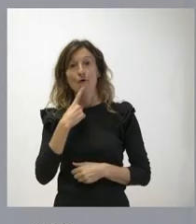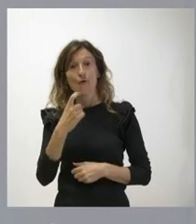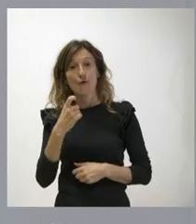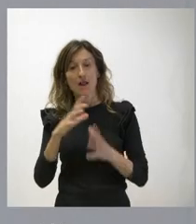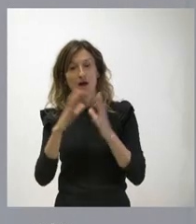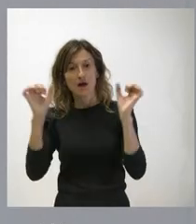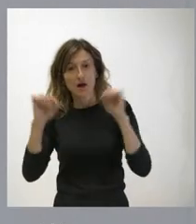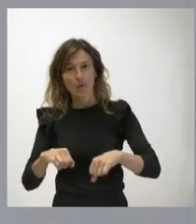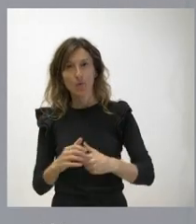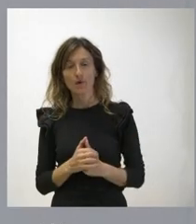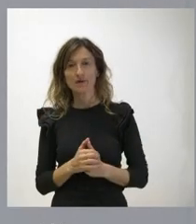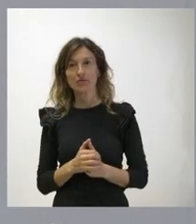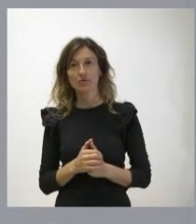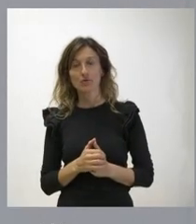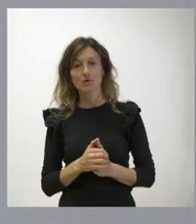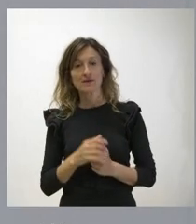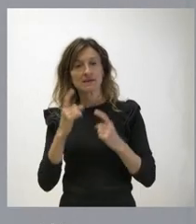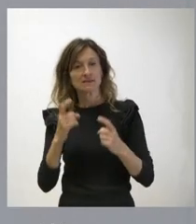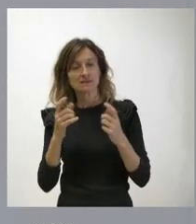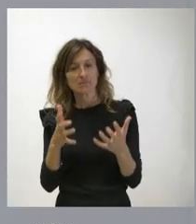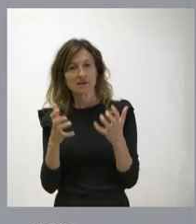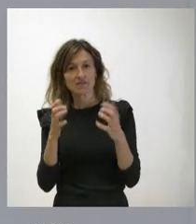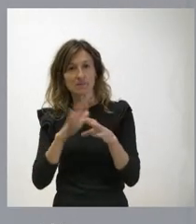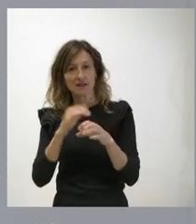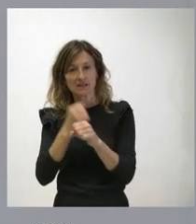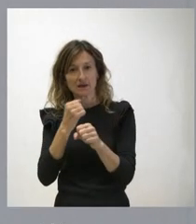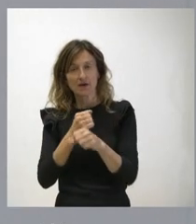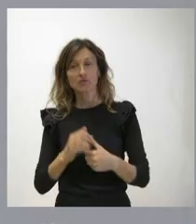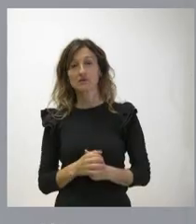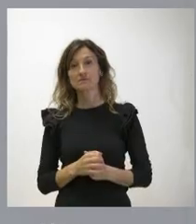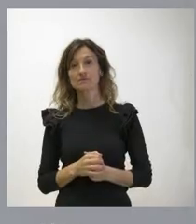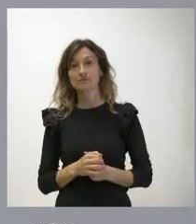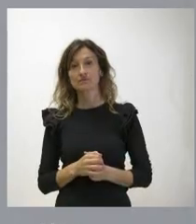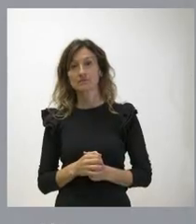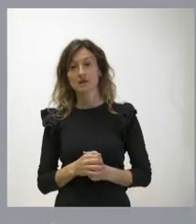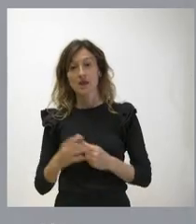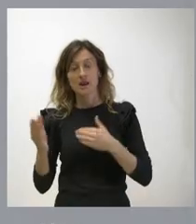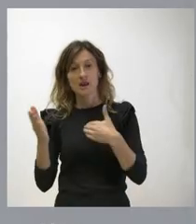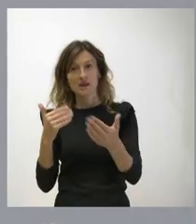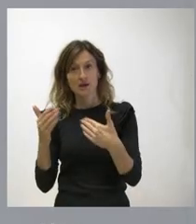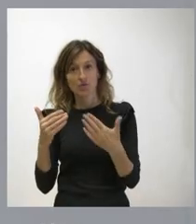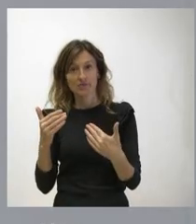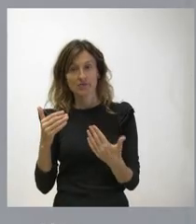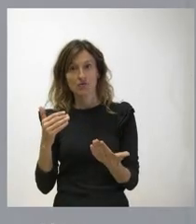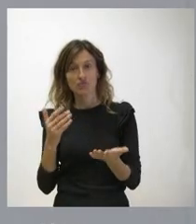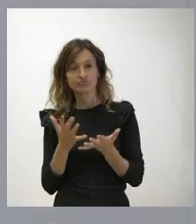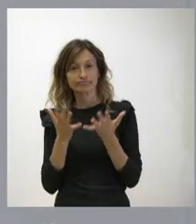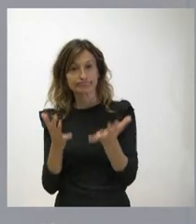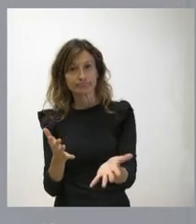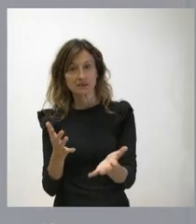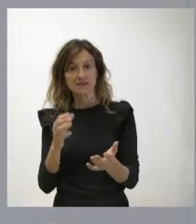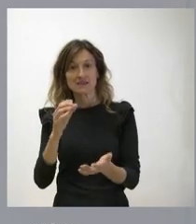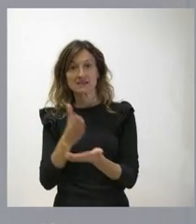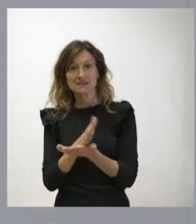acuerdo sea el acuerdo más preciso posible para los trabajadores ponemos a disposición de esa negociación instrumentos de los que tenemos especialmente el